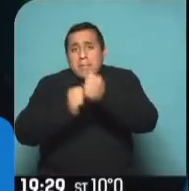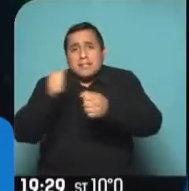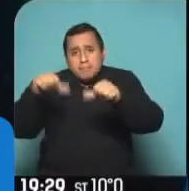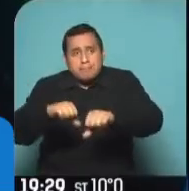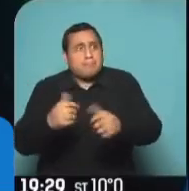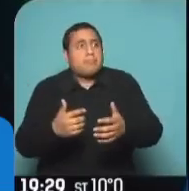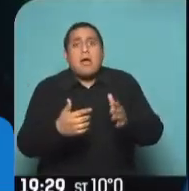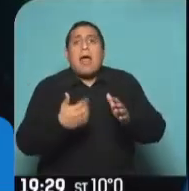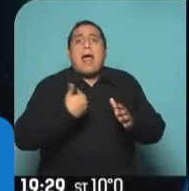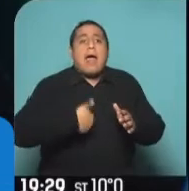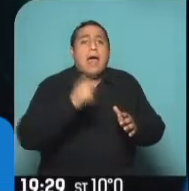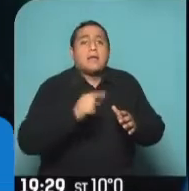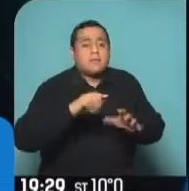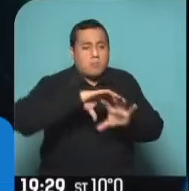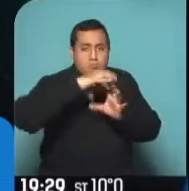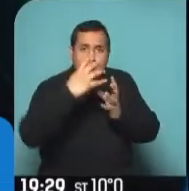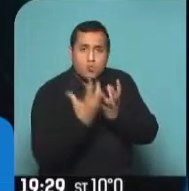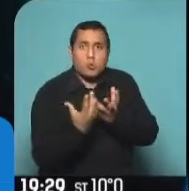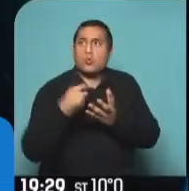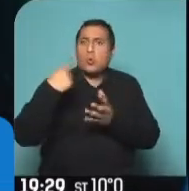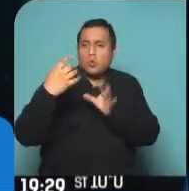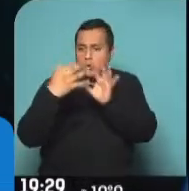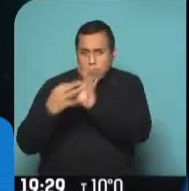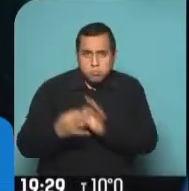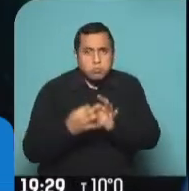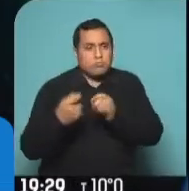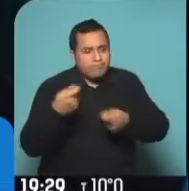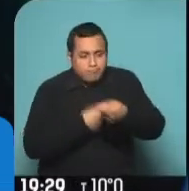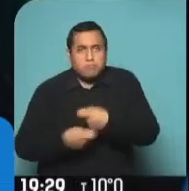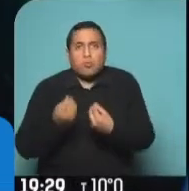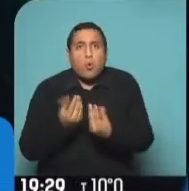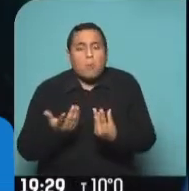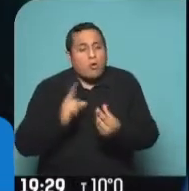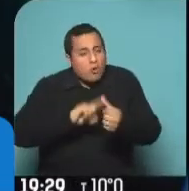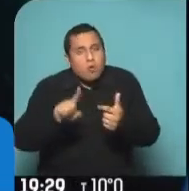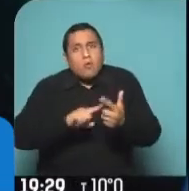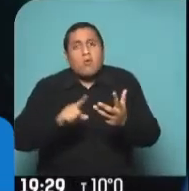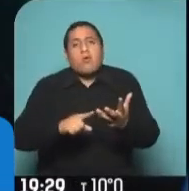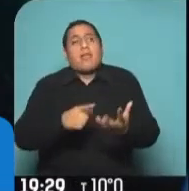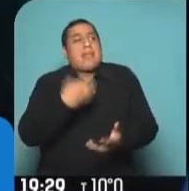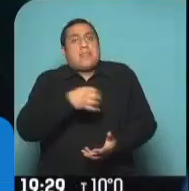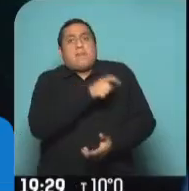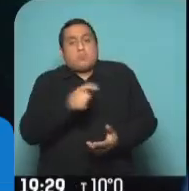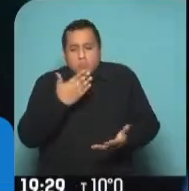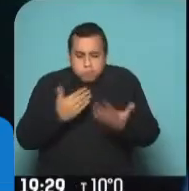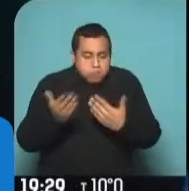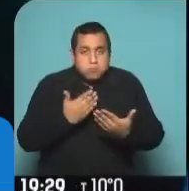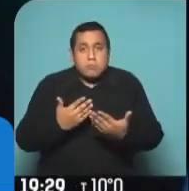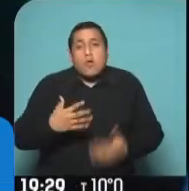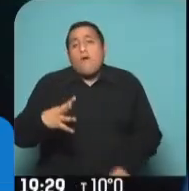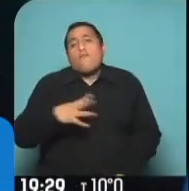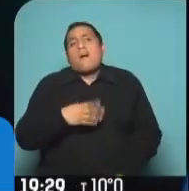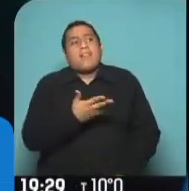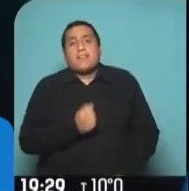Argentina en el mundo, todo eso es lo de fondo, lo que debería empezar a discutirse. En eso ha habido poco avance a tu pregunta, ¿cómo está? Y